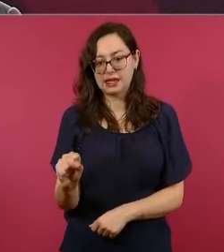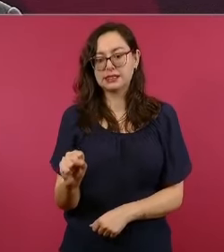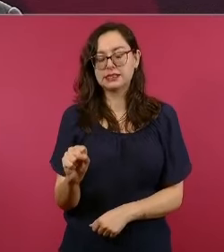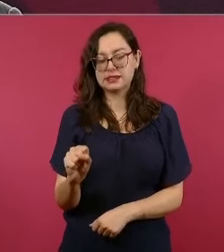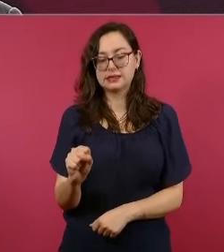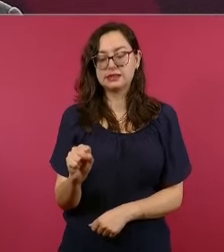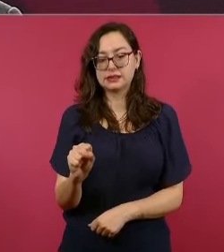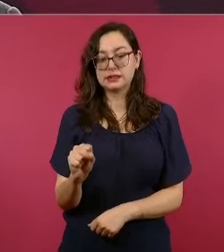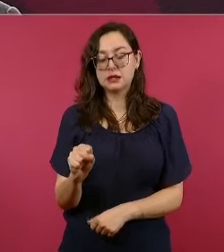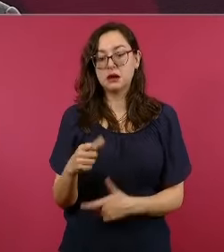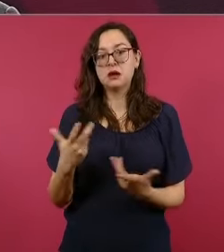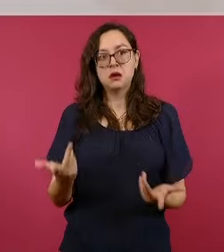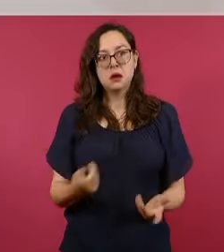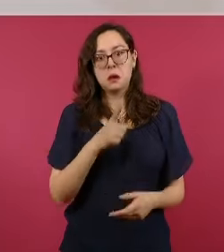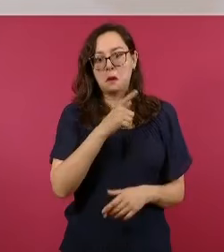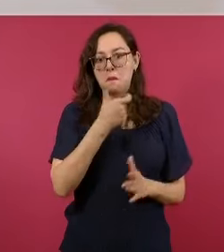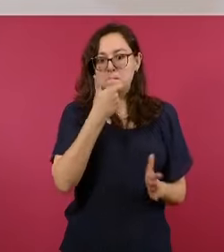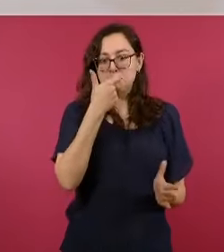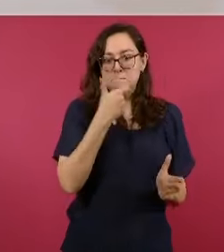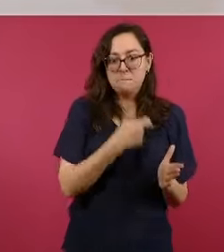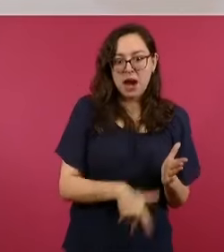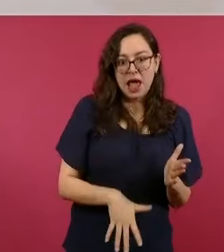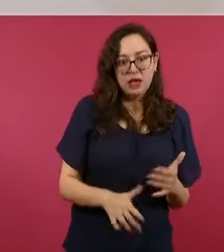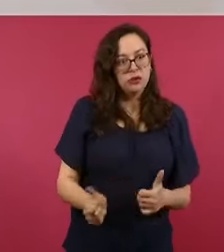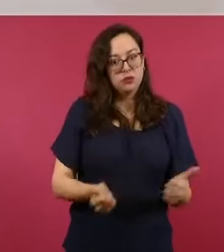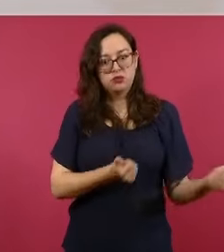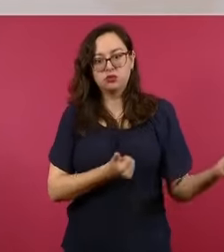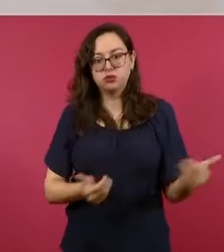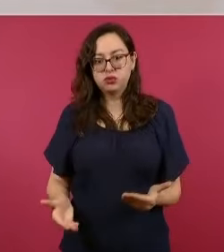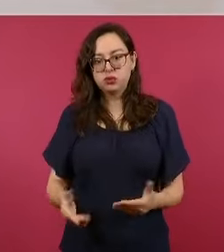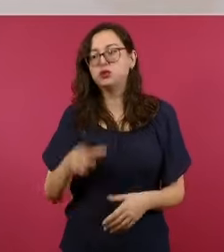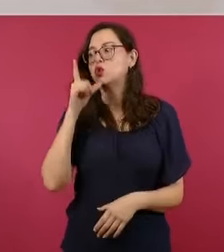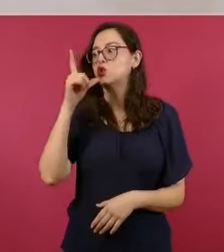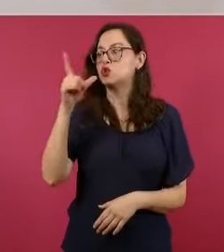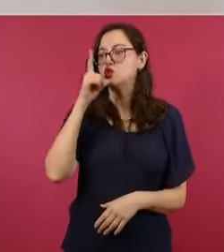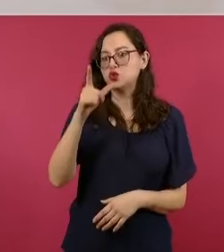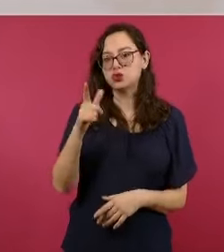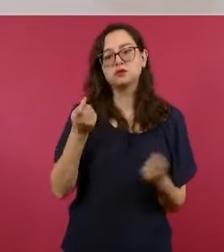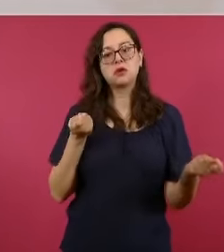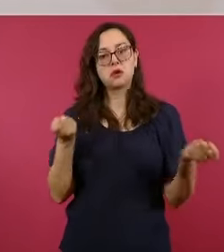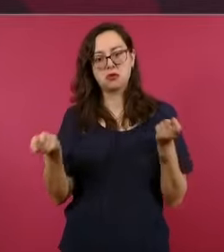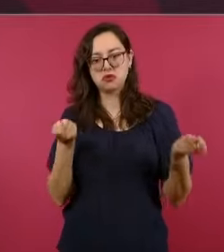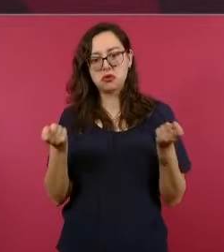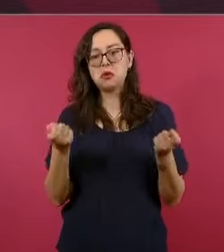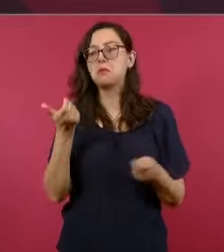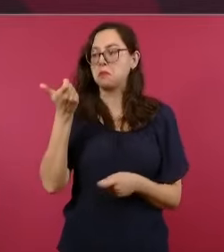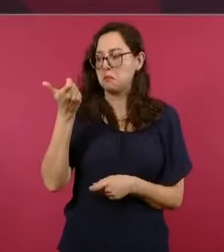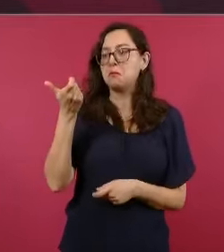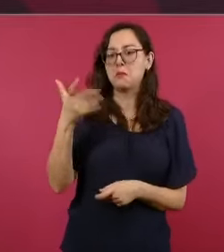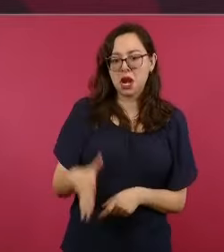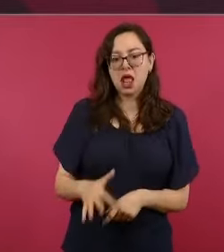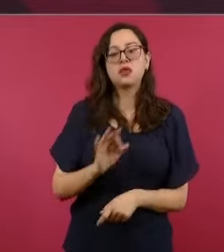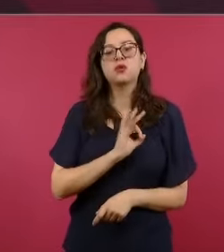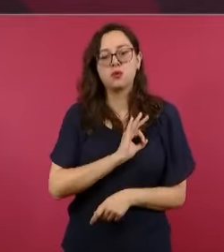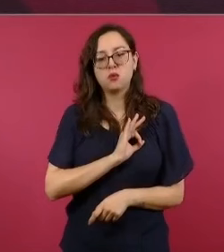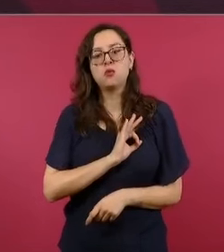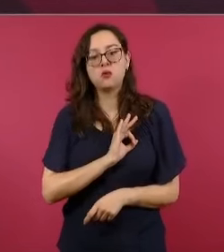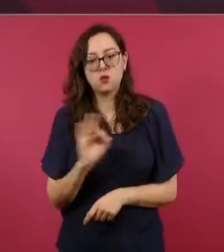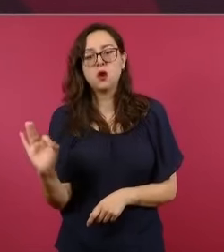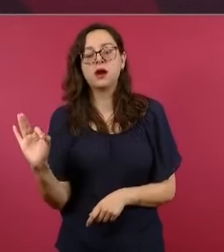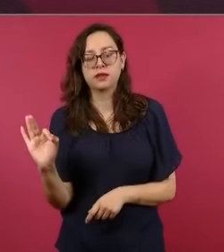natural y eso nos ha permitido mantener en la Comisión Federal de Electricidad